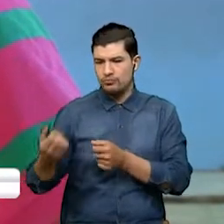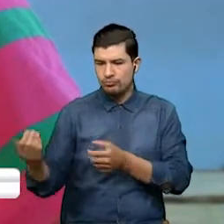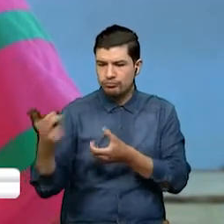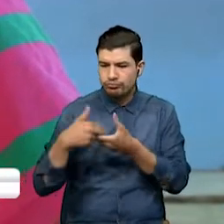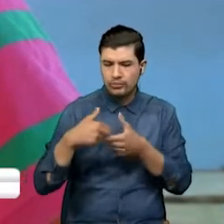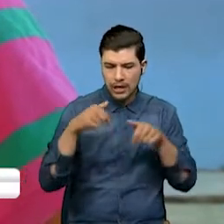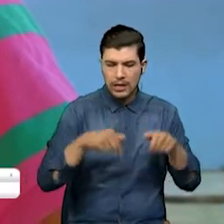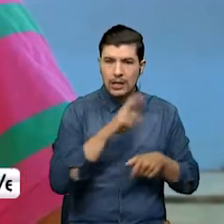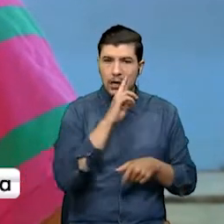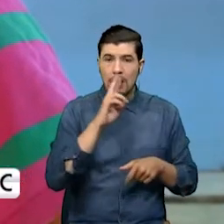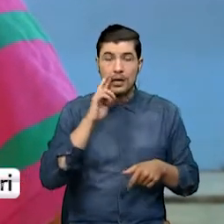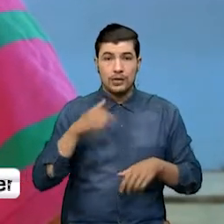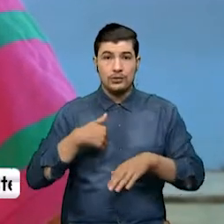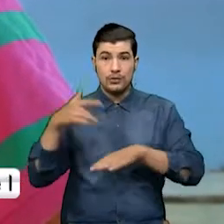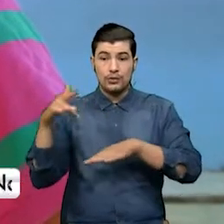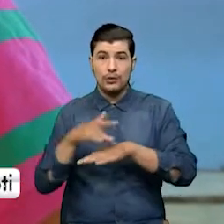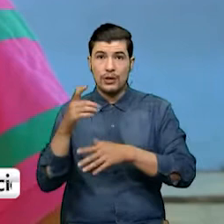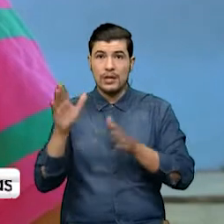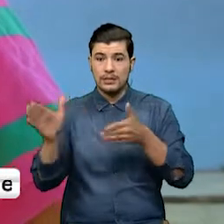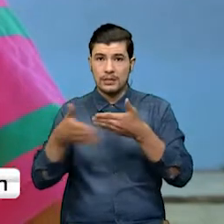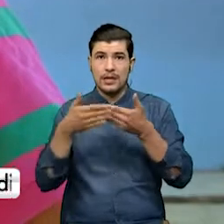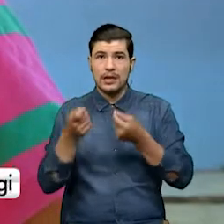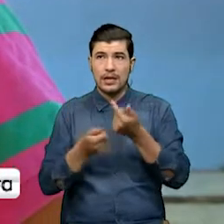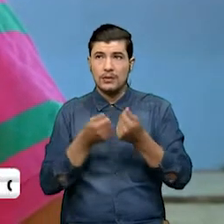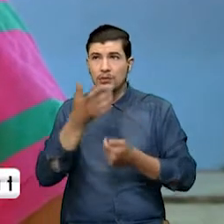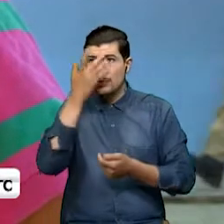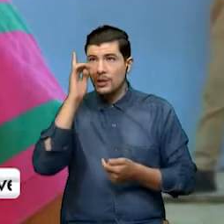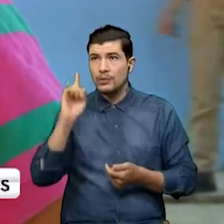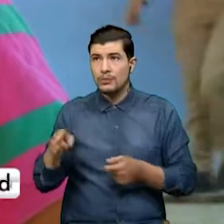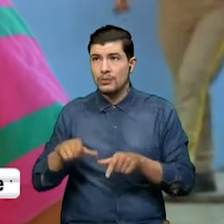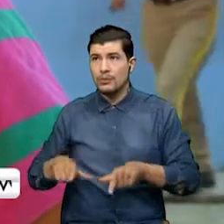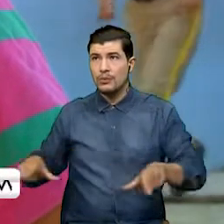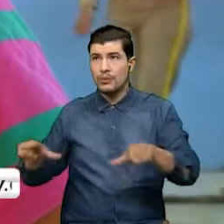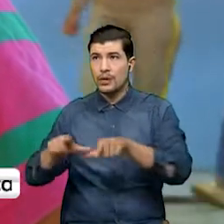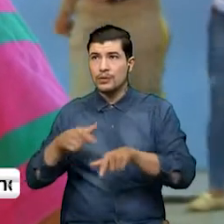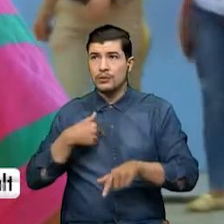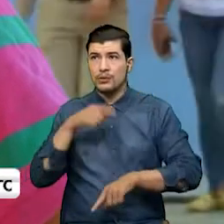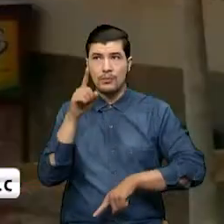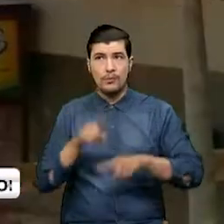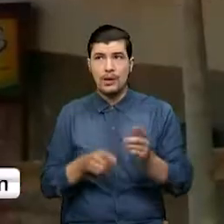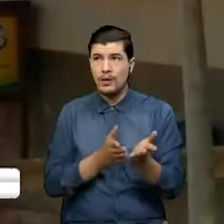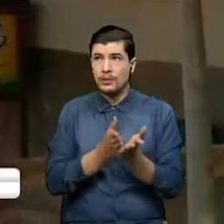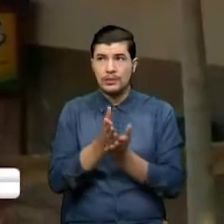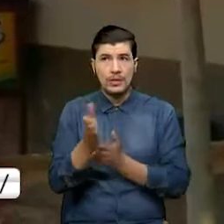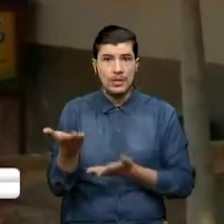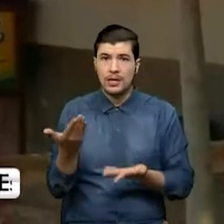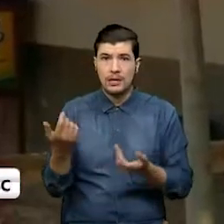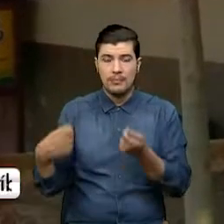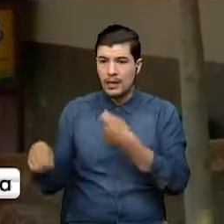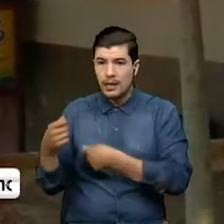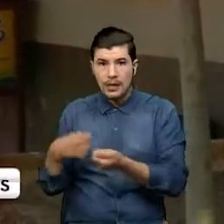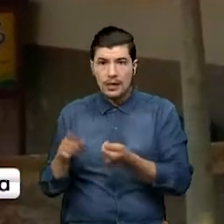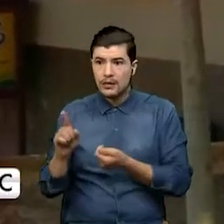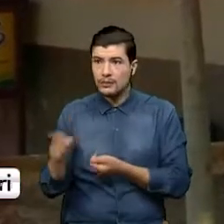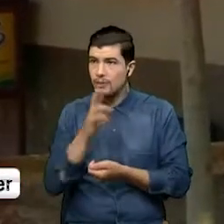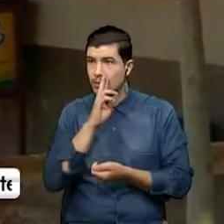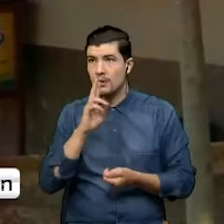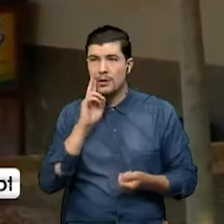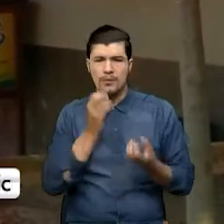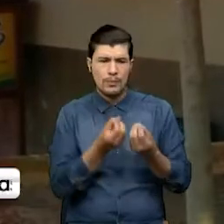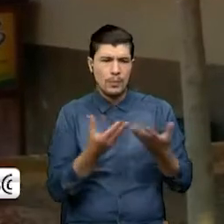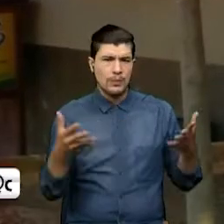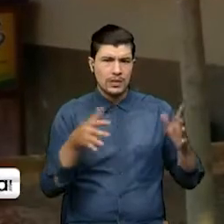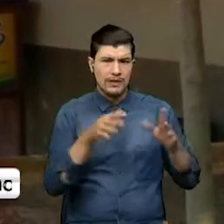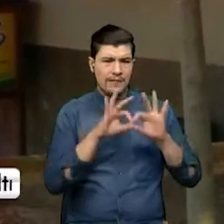me va a tocar que cerrar el negocio por motivos no puedo seguir con el restaurante son muchas las familias que se ven afectadas